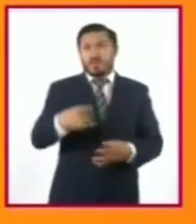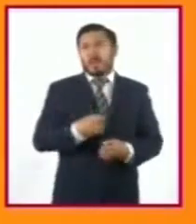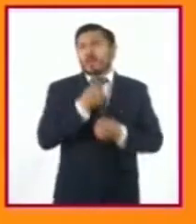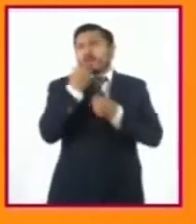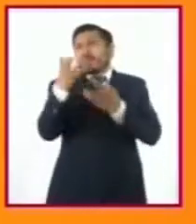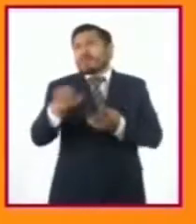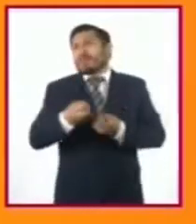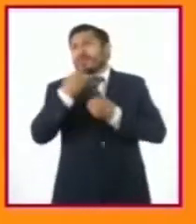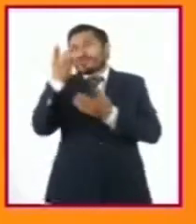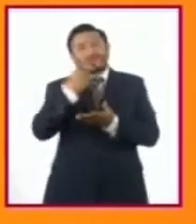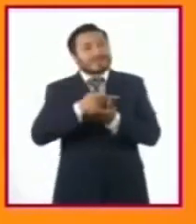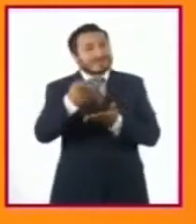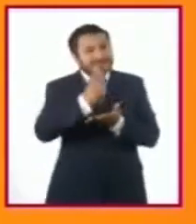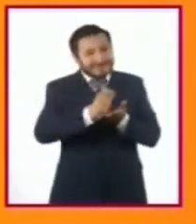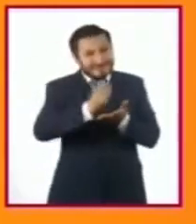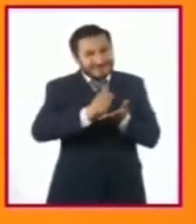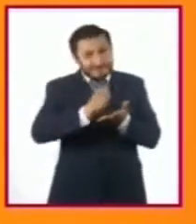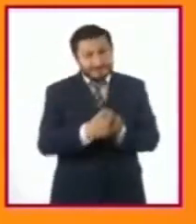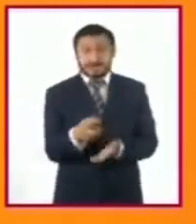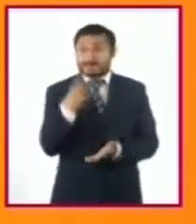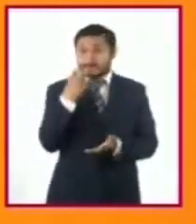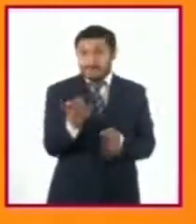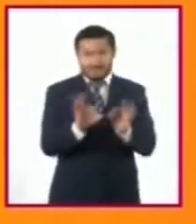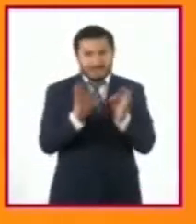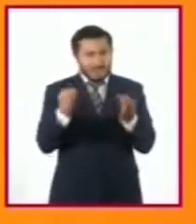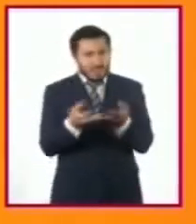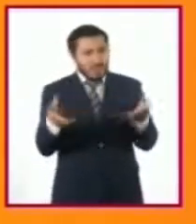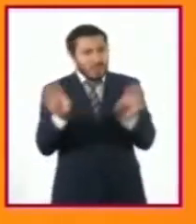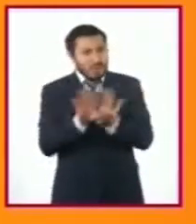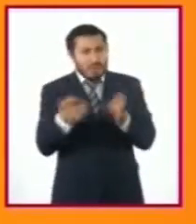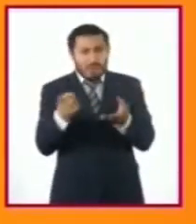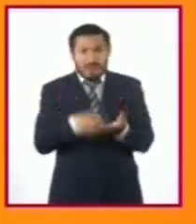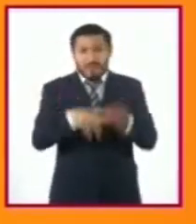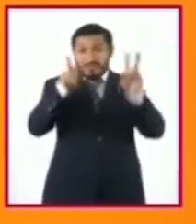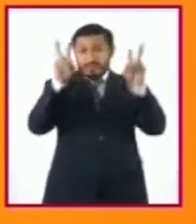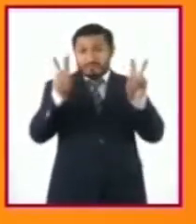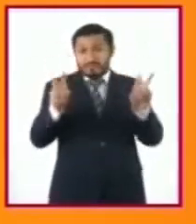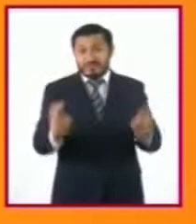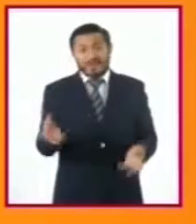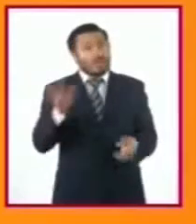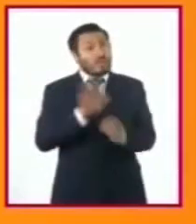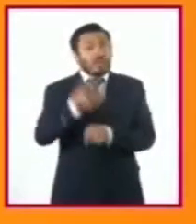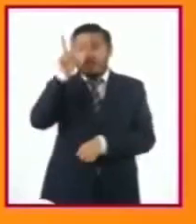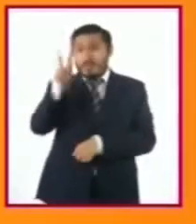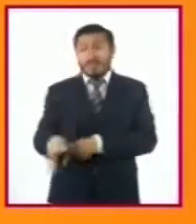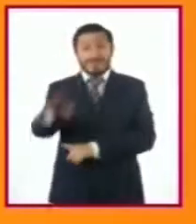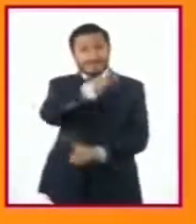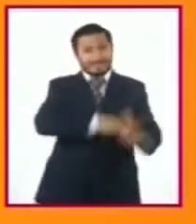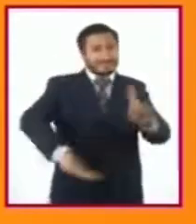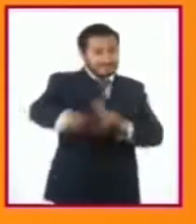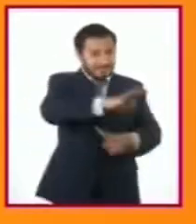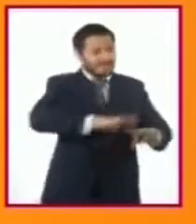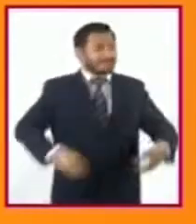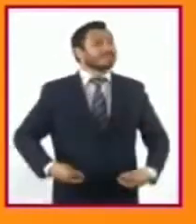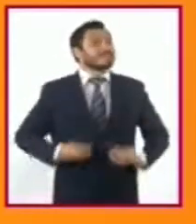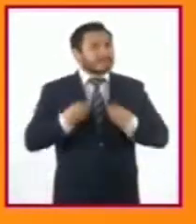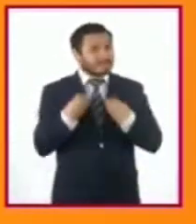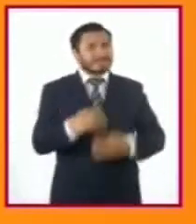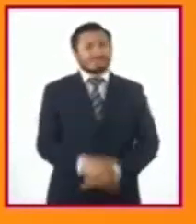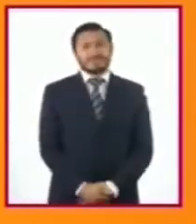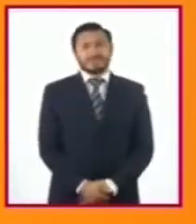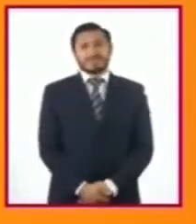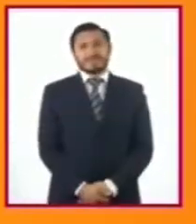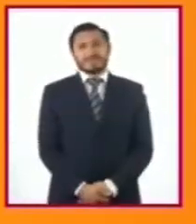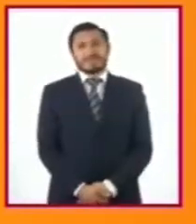manera, esos poemas que escribían estaban basados o hablaban de temas de la realidad en la que vivían. Cabe